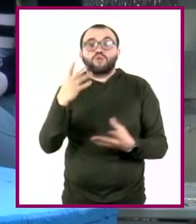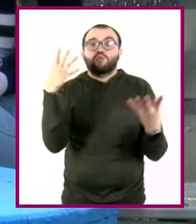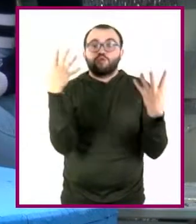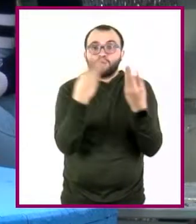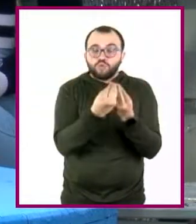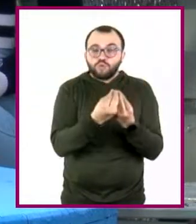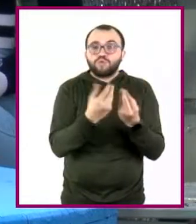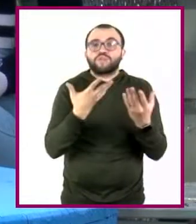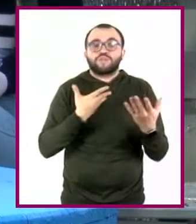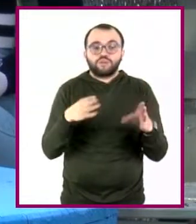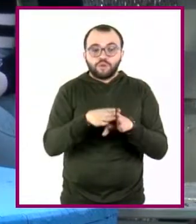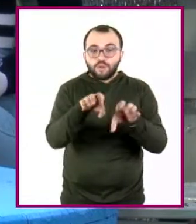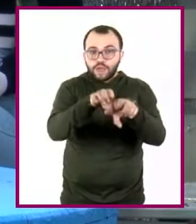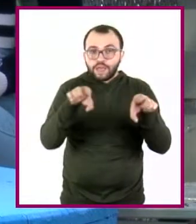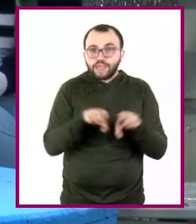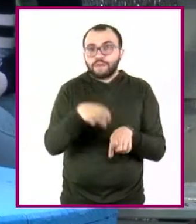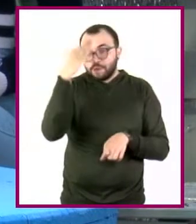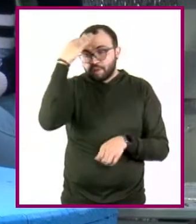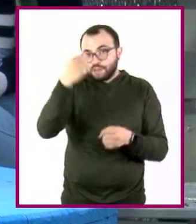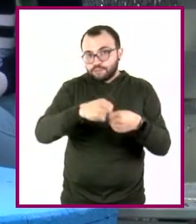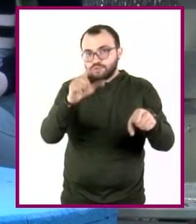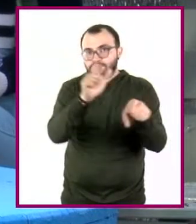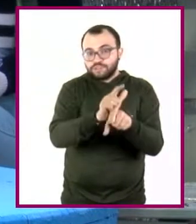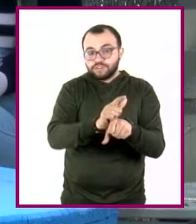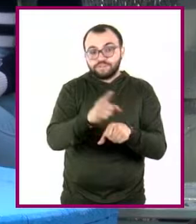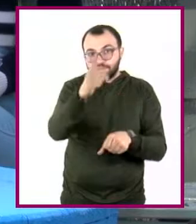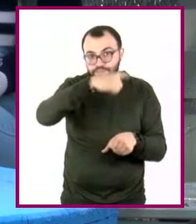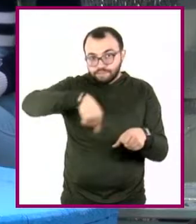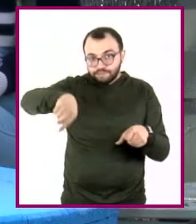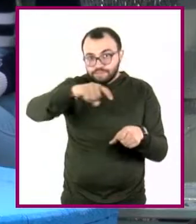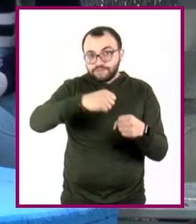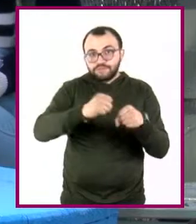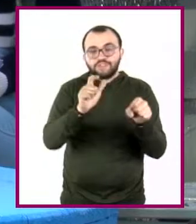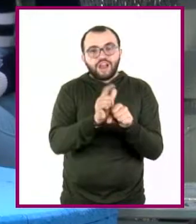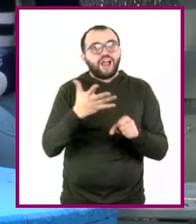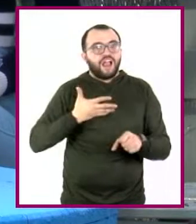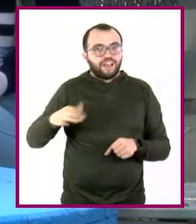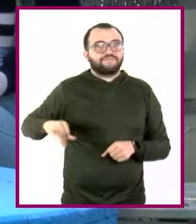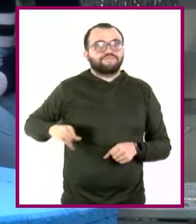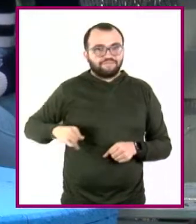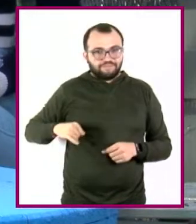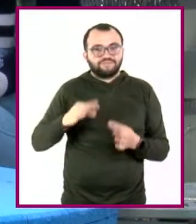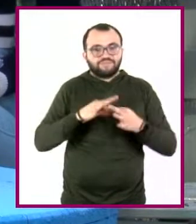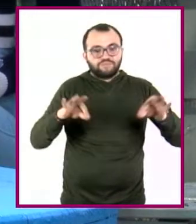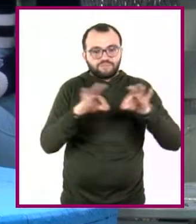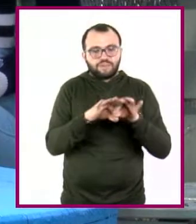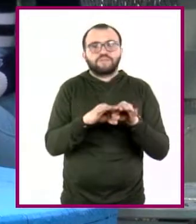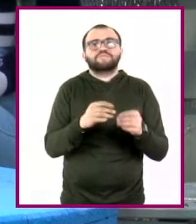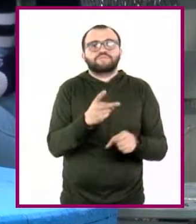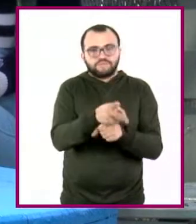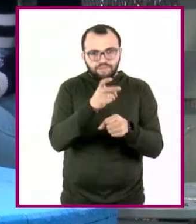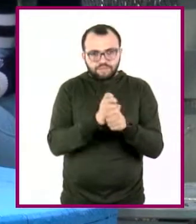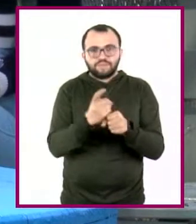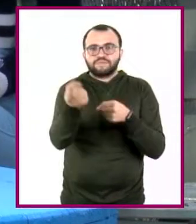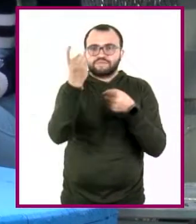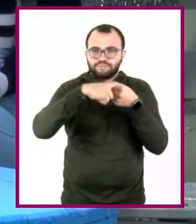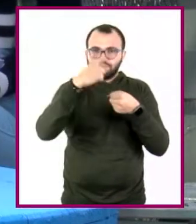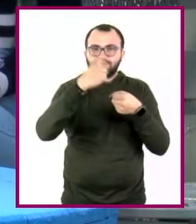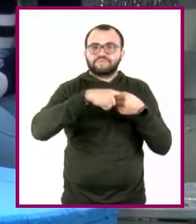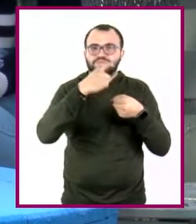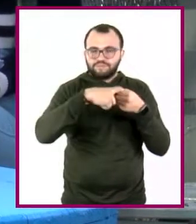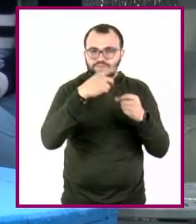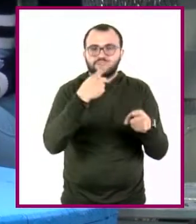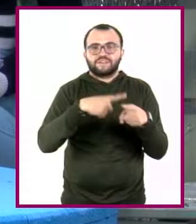del equipo de Nuestro Tiempo Social. Donde la sociedad tiene sentido. Te invitamos a que nos sigas en nuestras redes sociales e interactúes